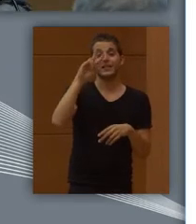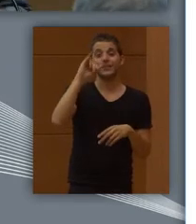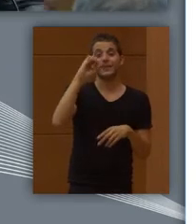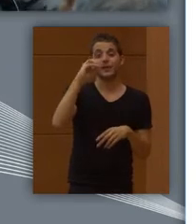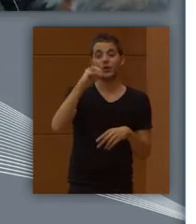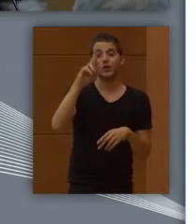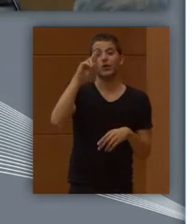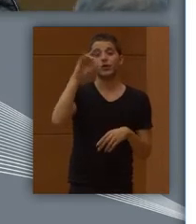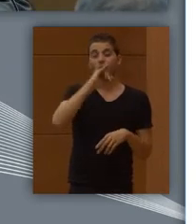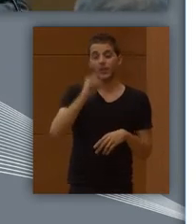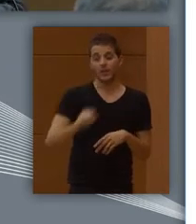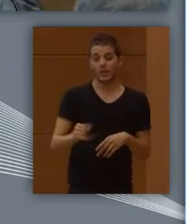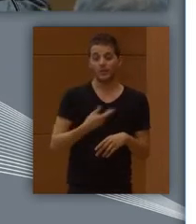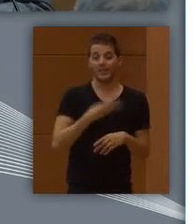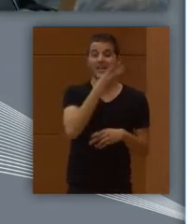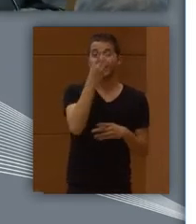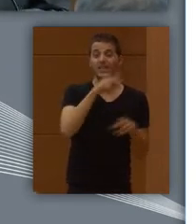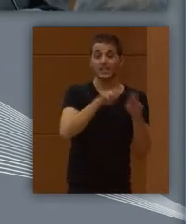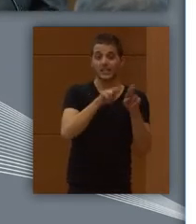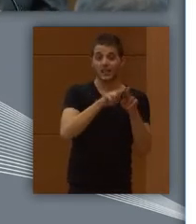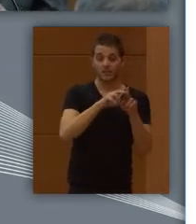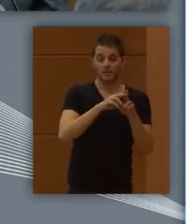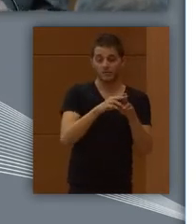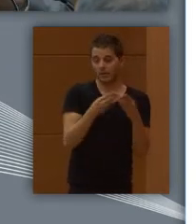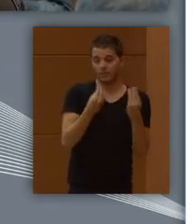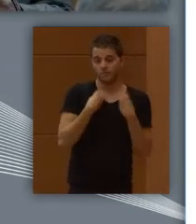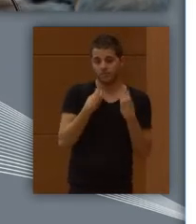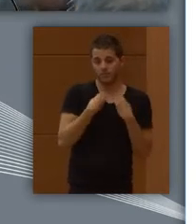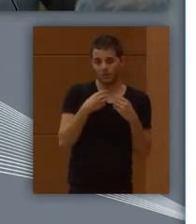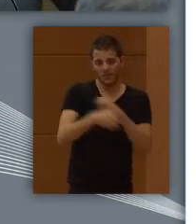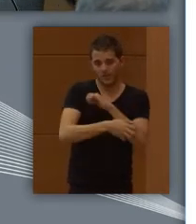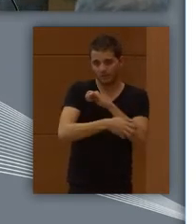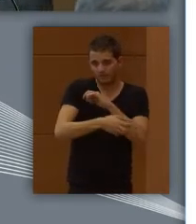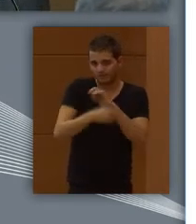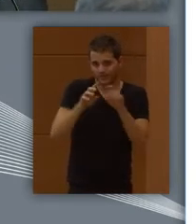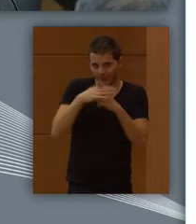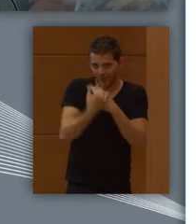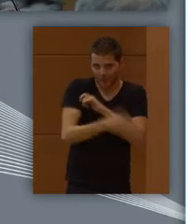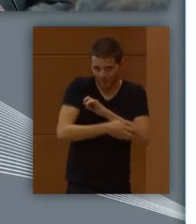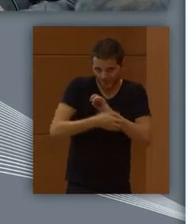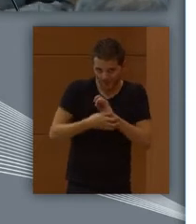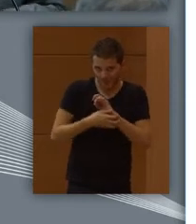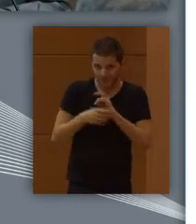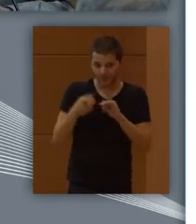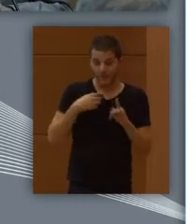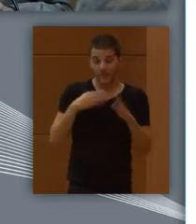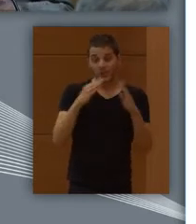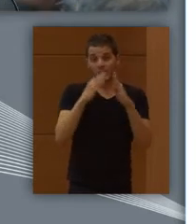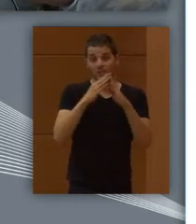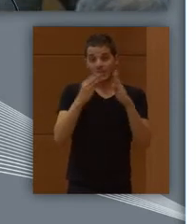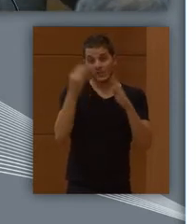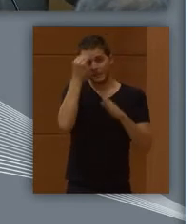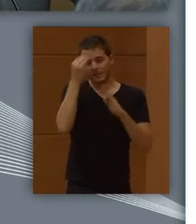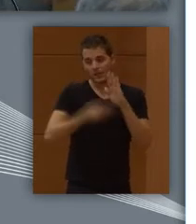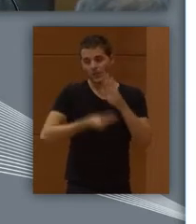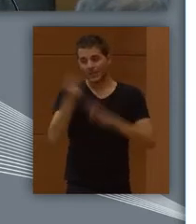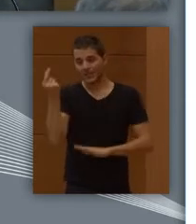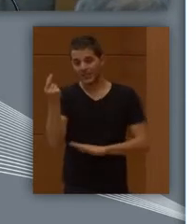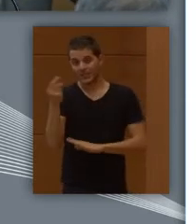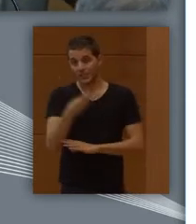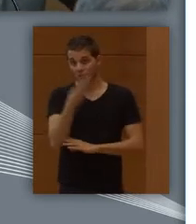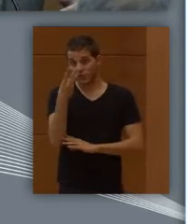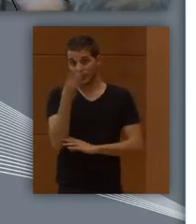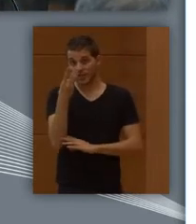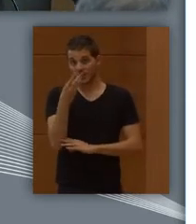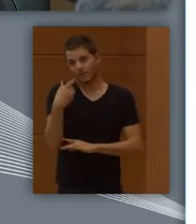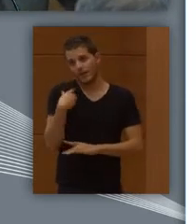muy precaria, muy pobre, ¿verdad? Y pues se propusieron los tres salir de su casa, abandonar su casa para buscar un mundo mejor,